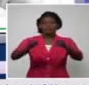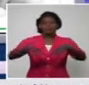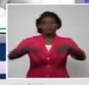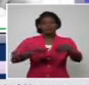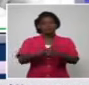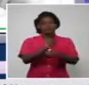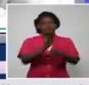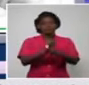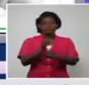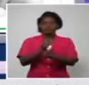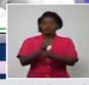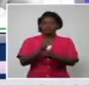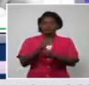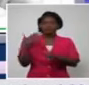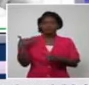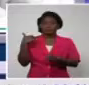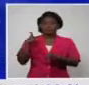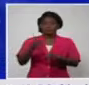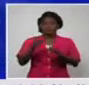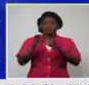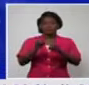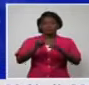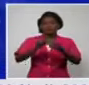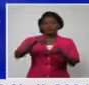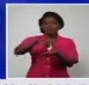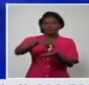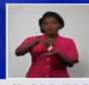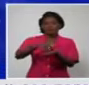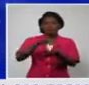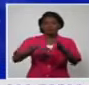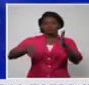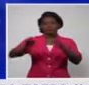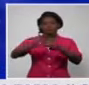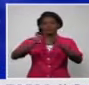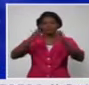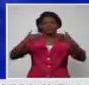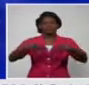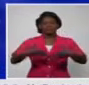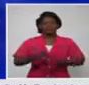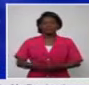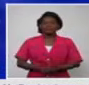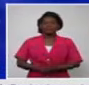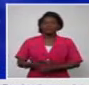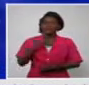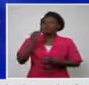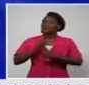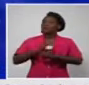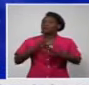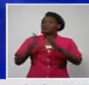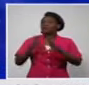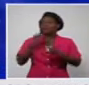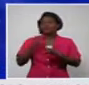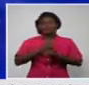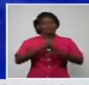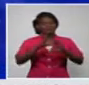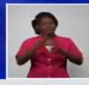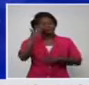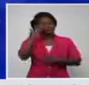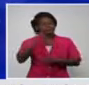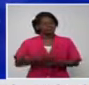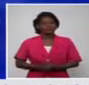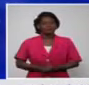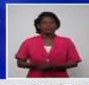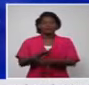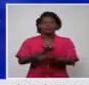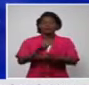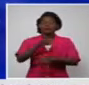Ministerio de Salud Pública. Muy buenos días, doctor, bienvenido, otra mañana. Buenos días, Gisela, a ti, a todo el equipo que hace posible la transmisión,